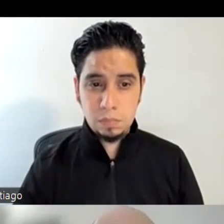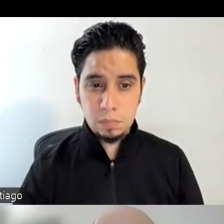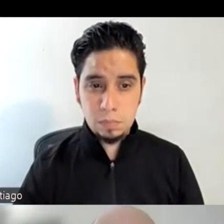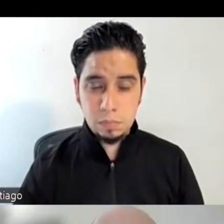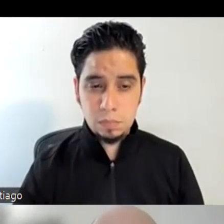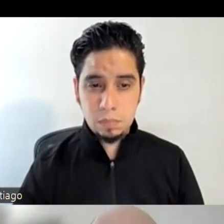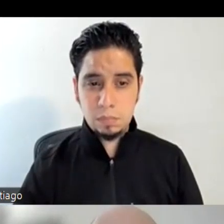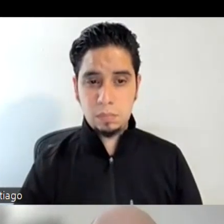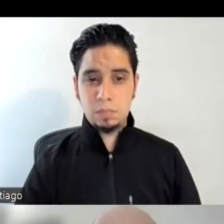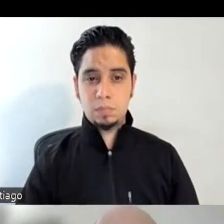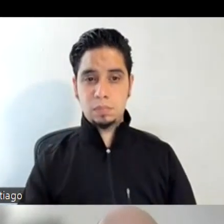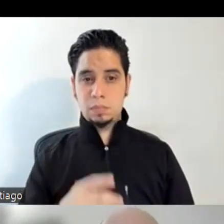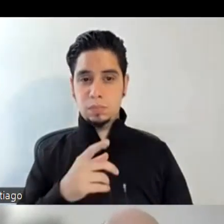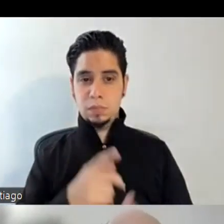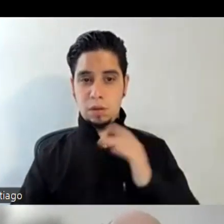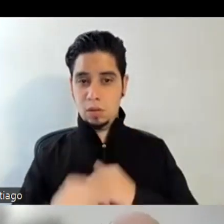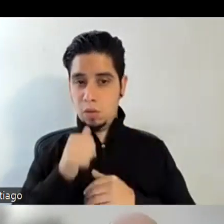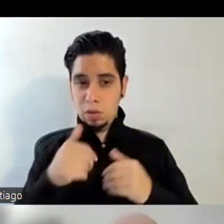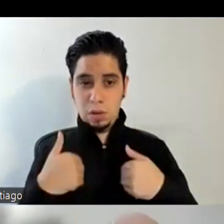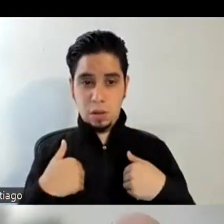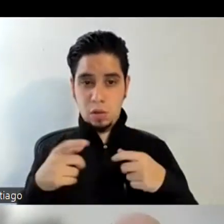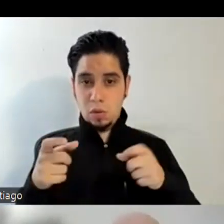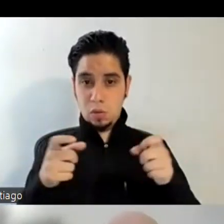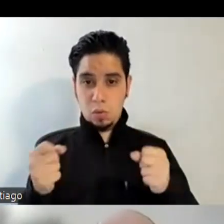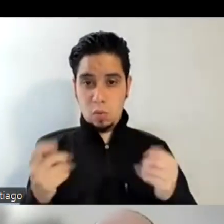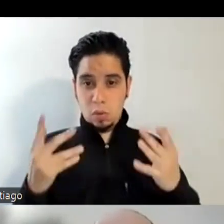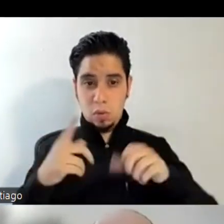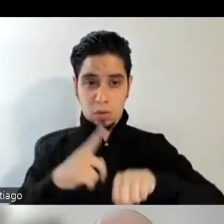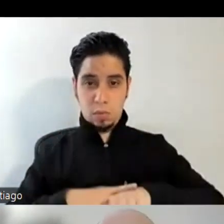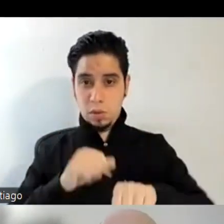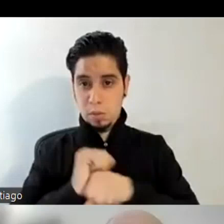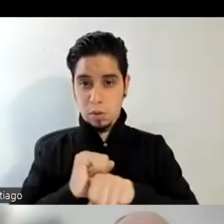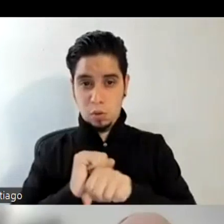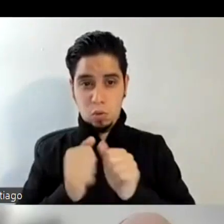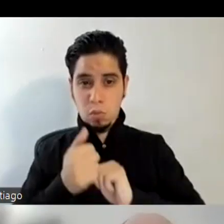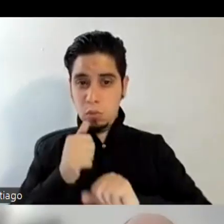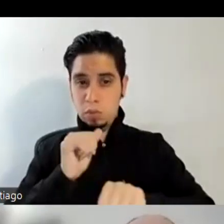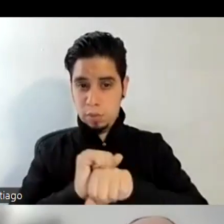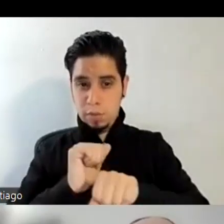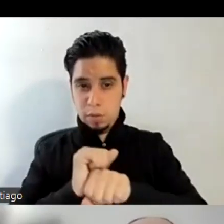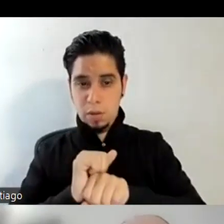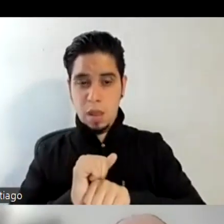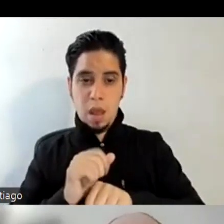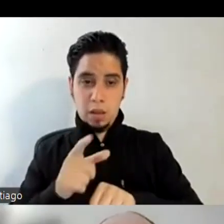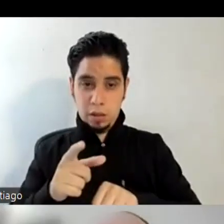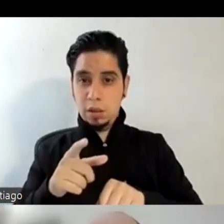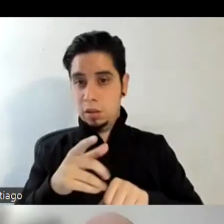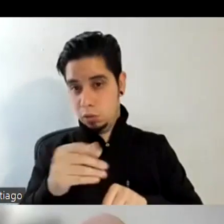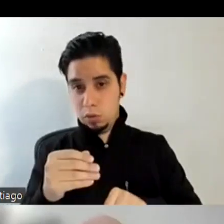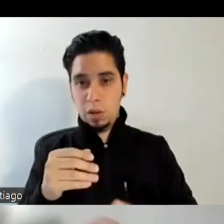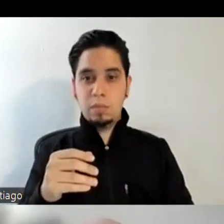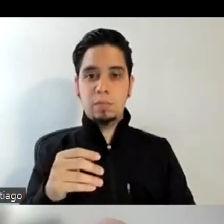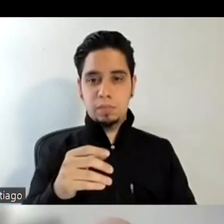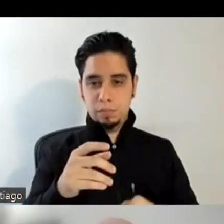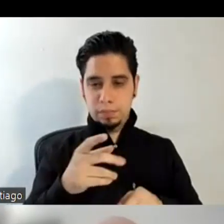no tienes control sobre cuándo trabajas y cómo trabajas, a menos que ya seas productor o productora.